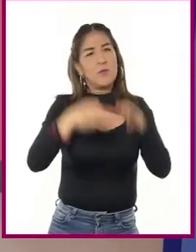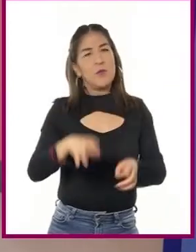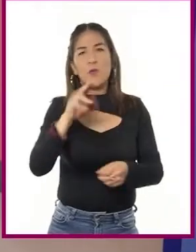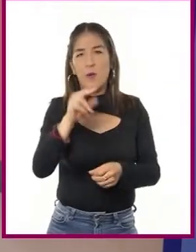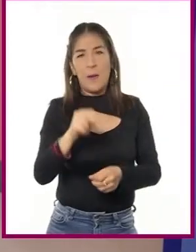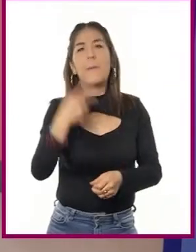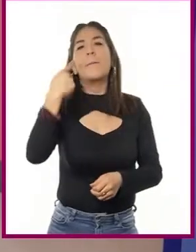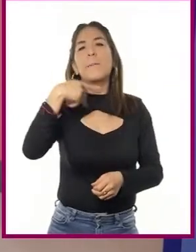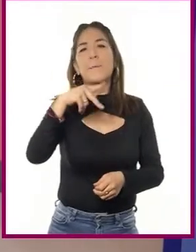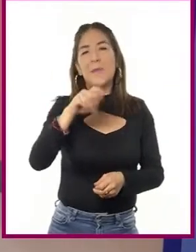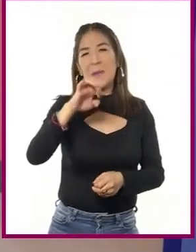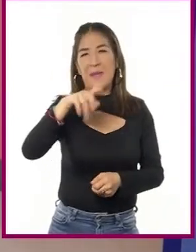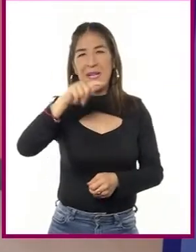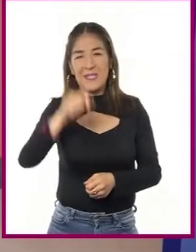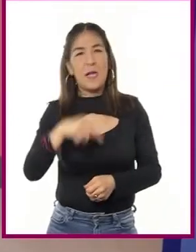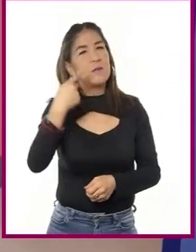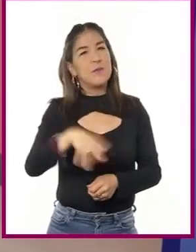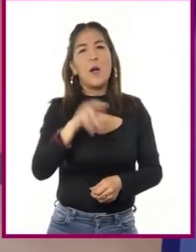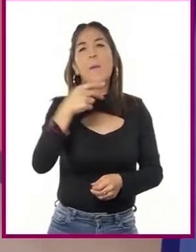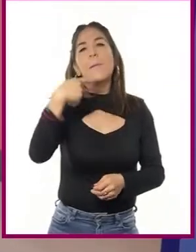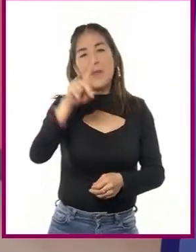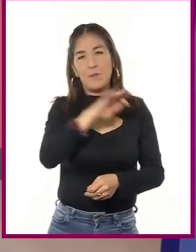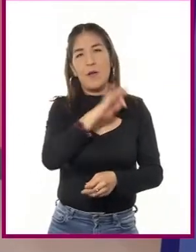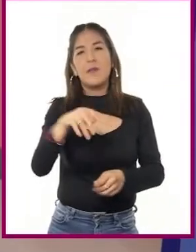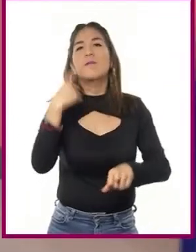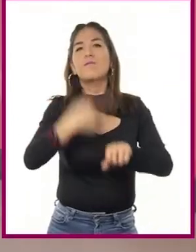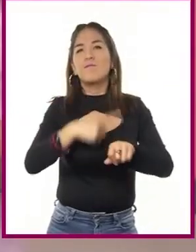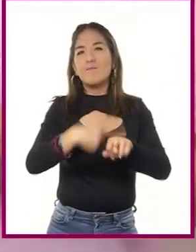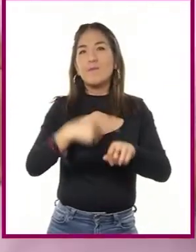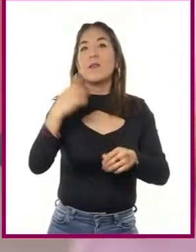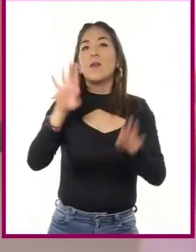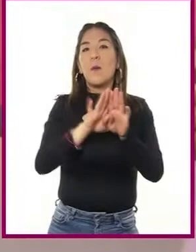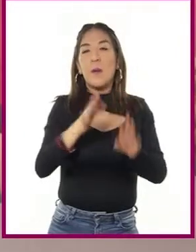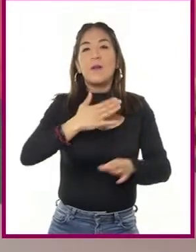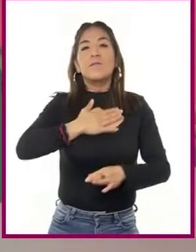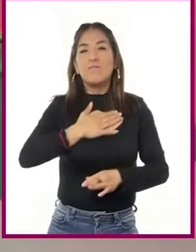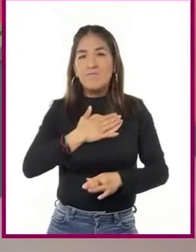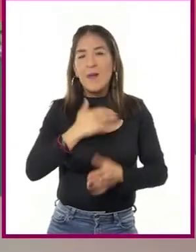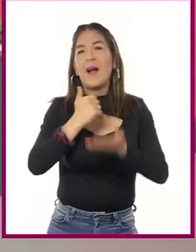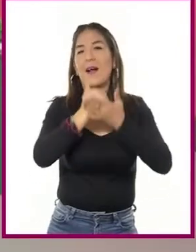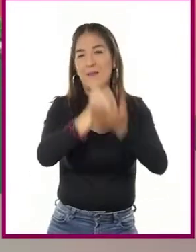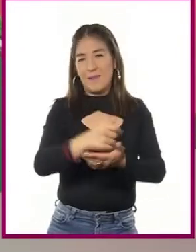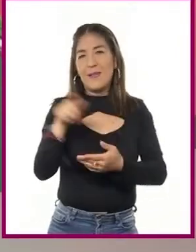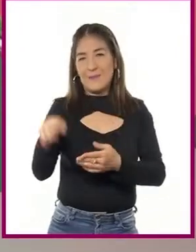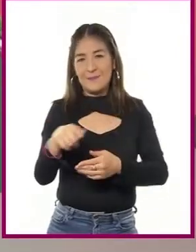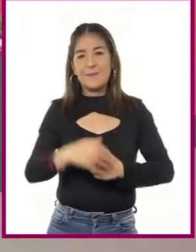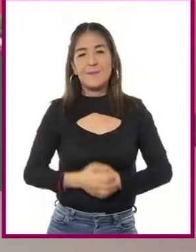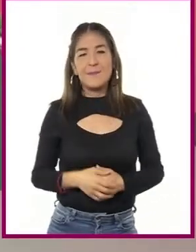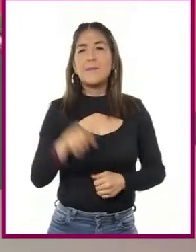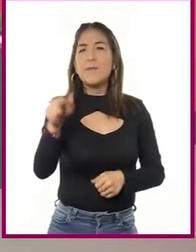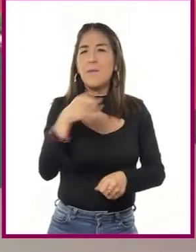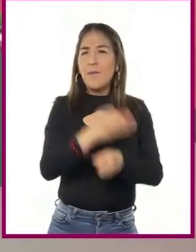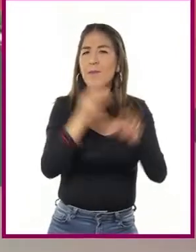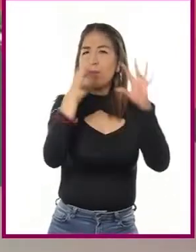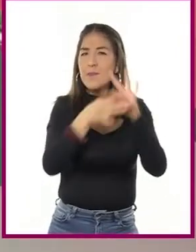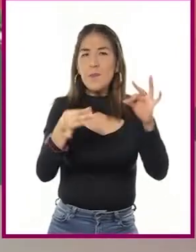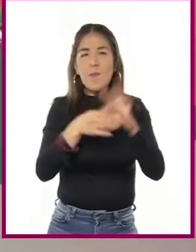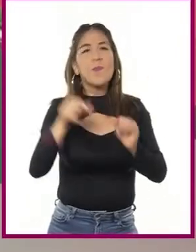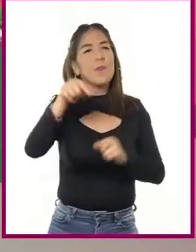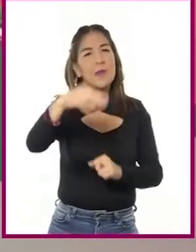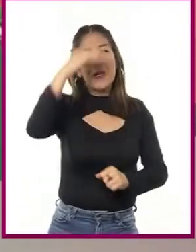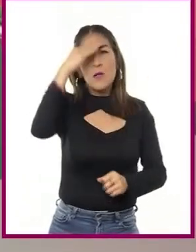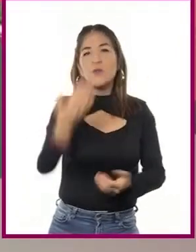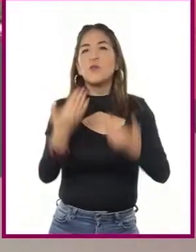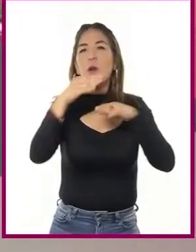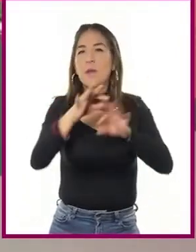importante decir que ayuda a prevenir algunas enfermedades respiratorias. Con todo esto que compartimos, reflexiono acerca de